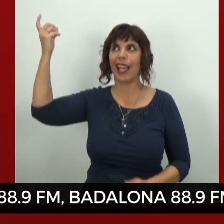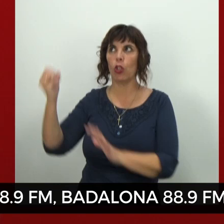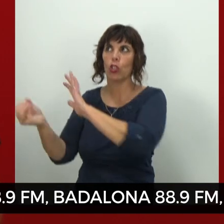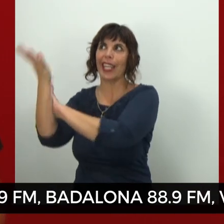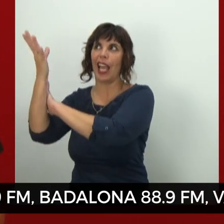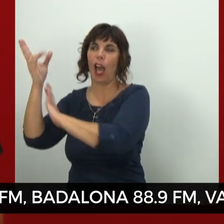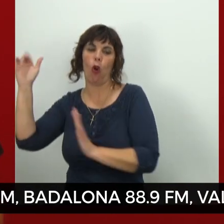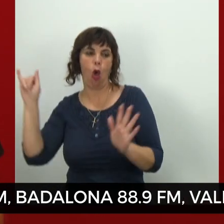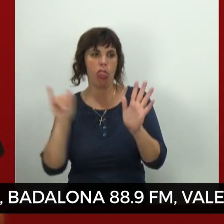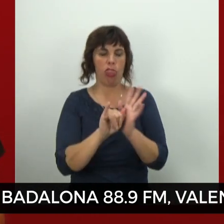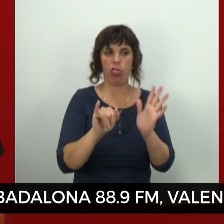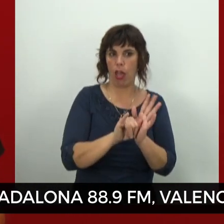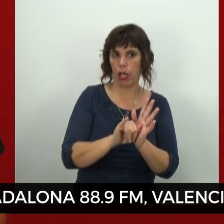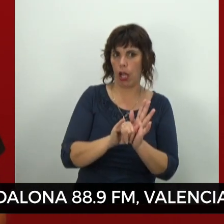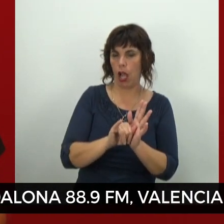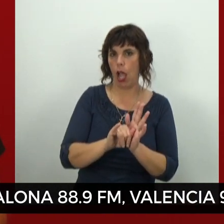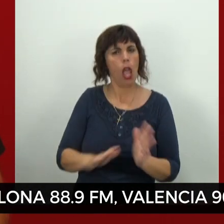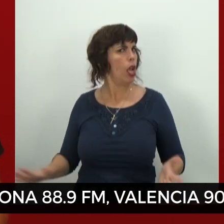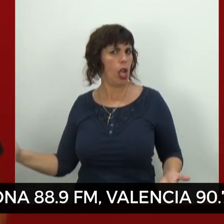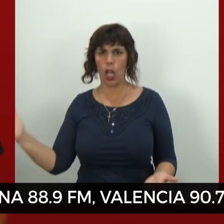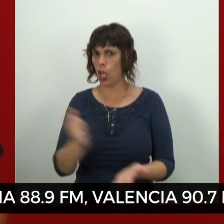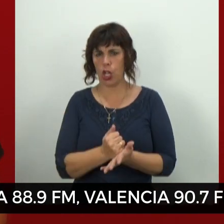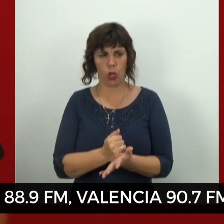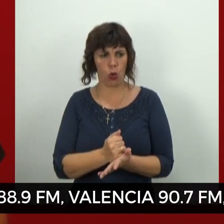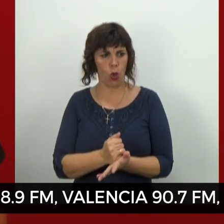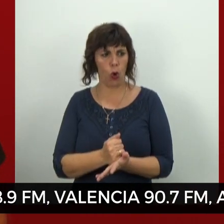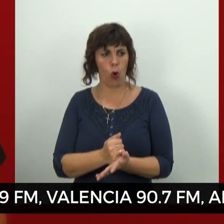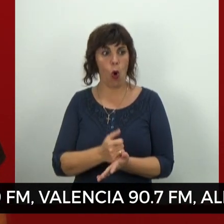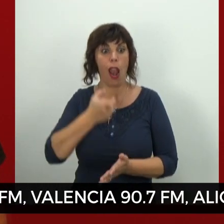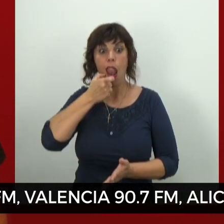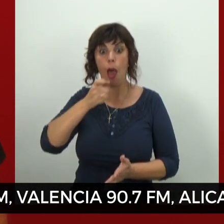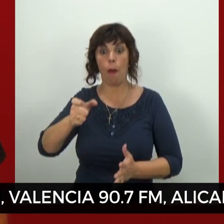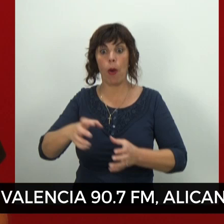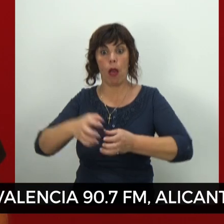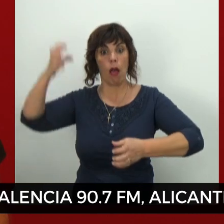todo se tiene que someter a esa palabra del reino.